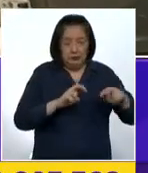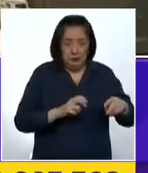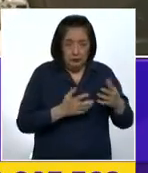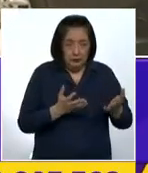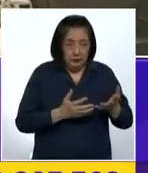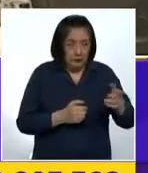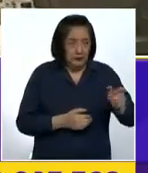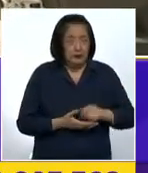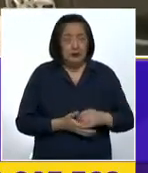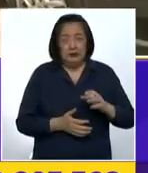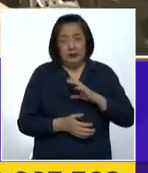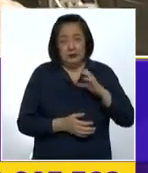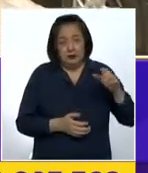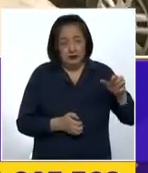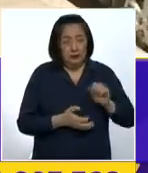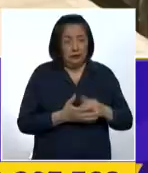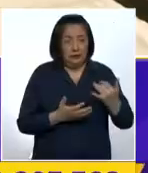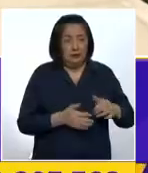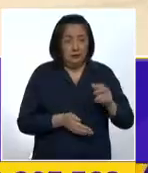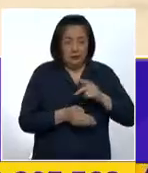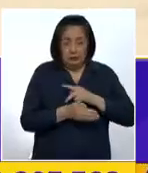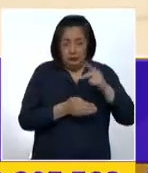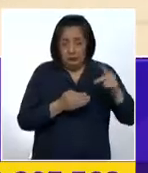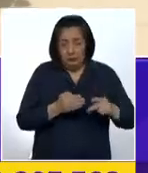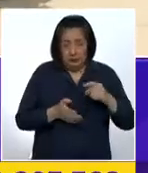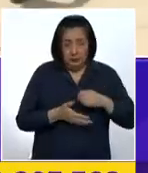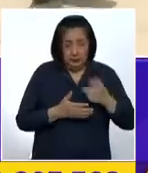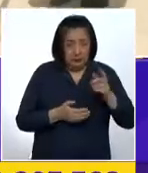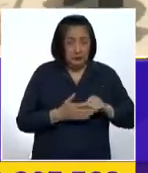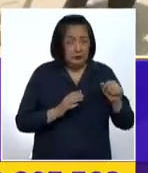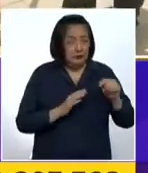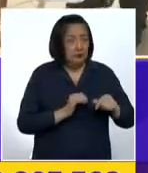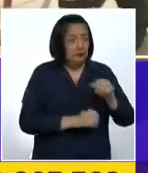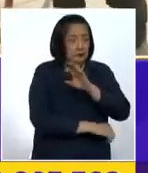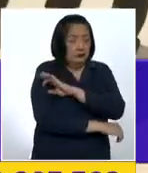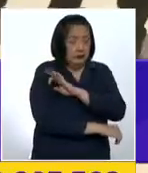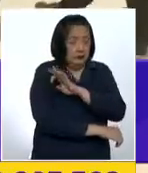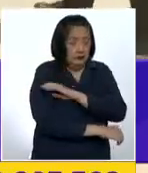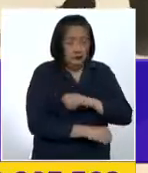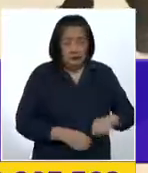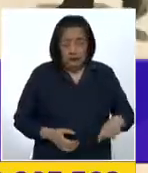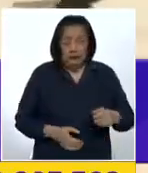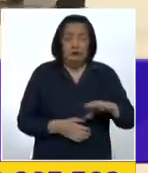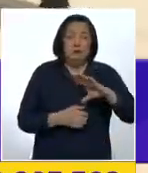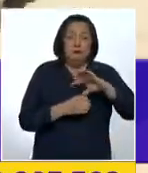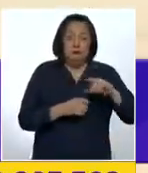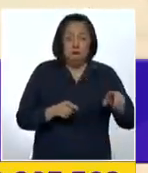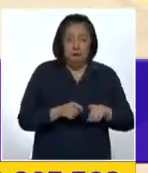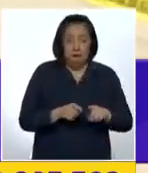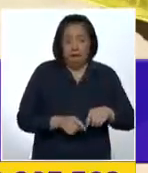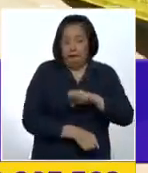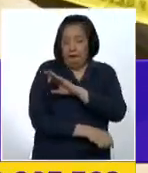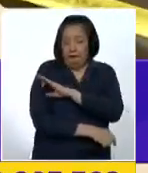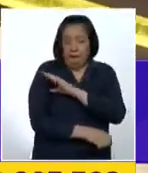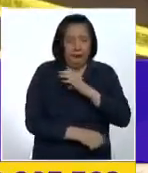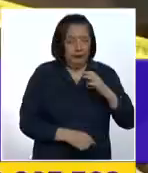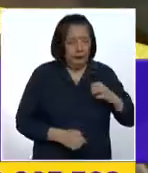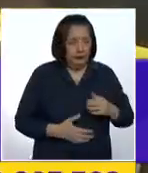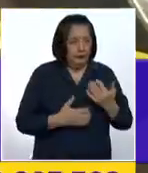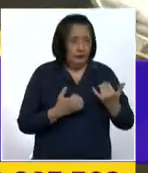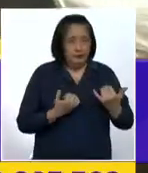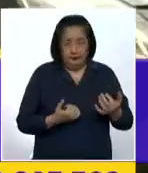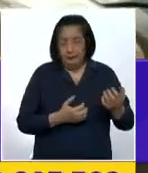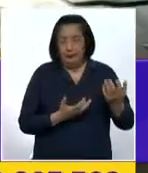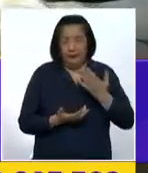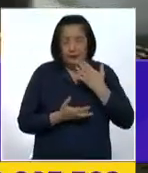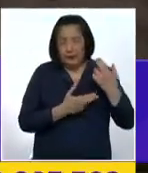la DIPROVE del Callao, donde están peritos en criminalística, el fiscal de San Miguel y el fiscal del Callao también, pero la investigación quedaría en